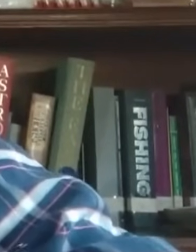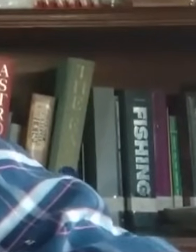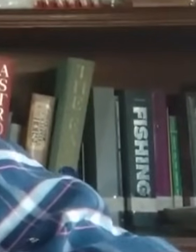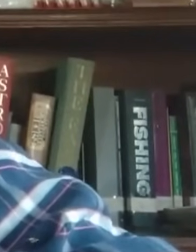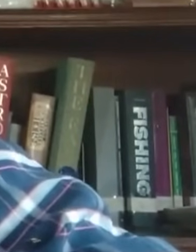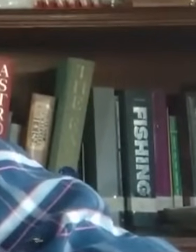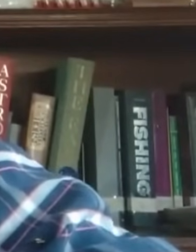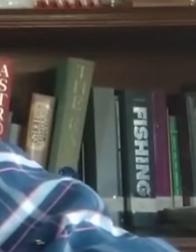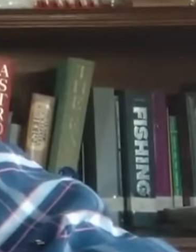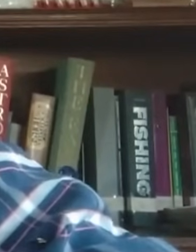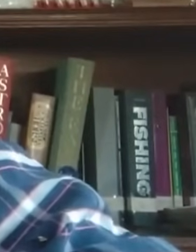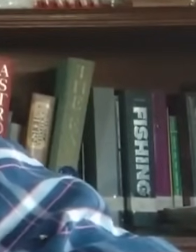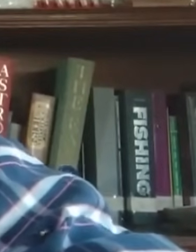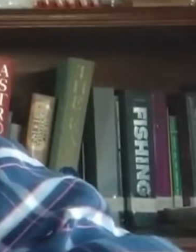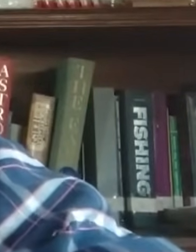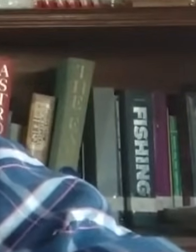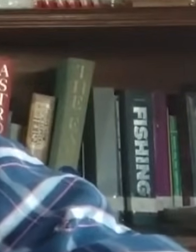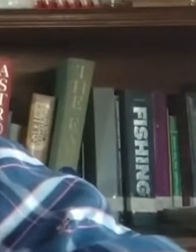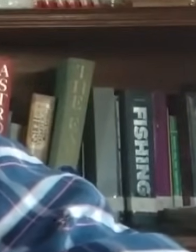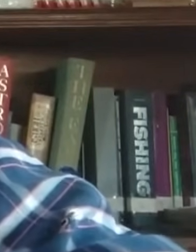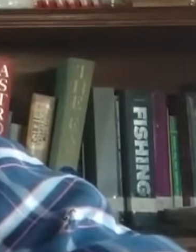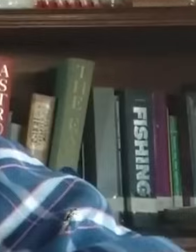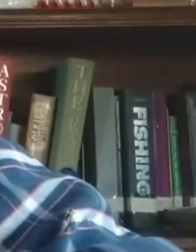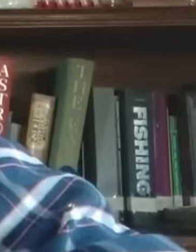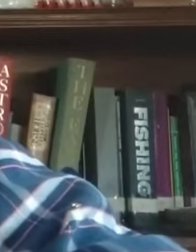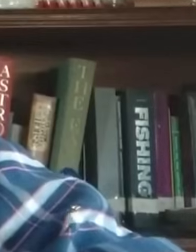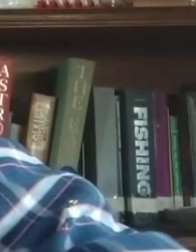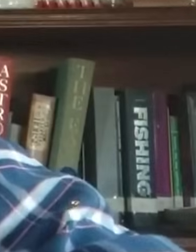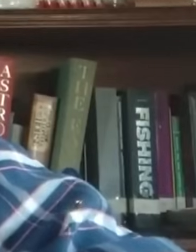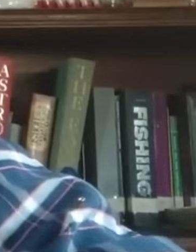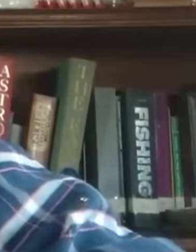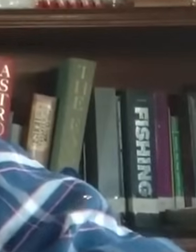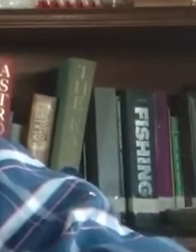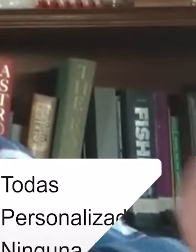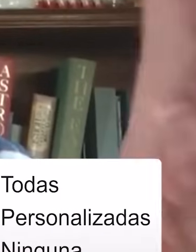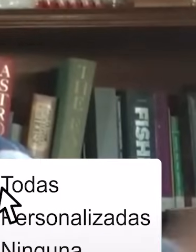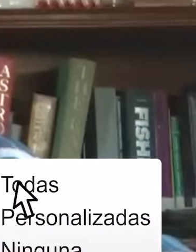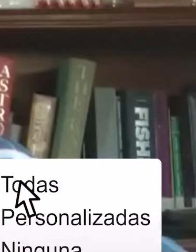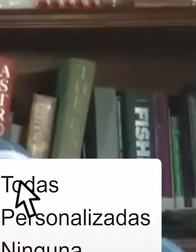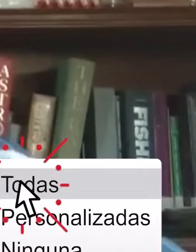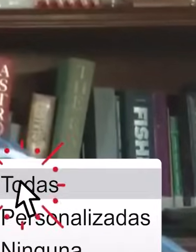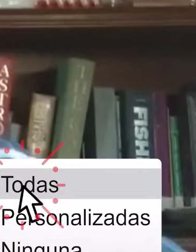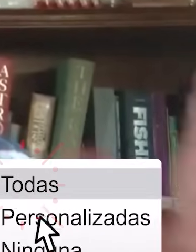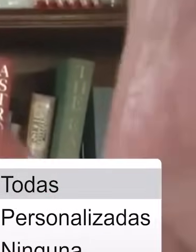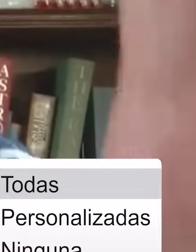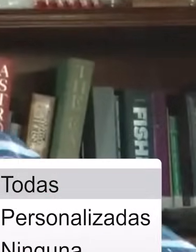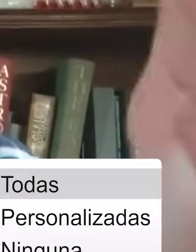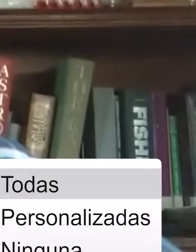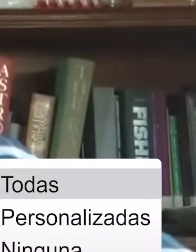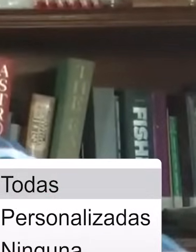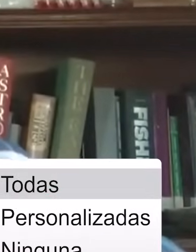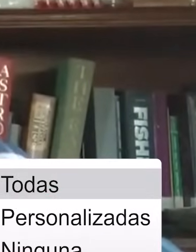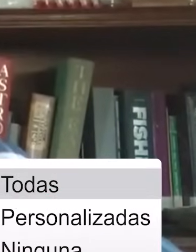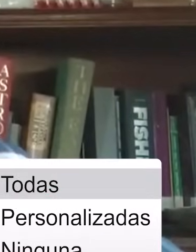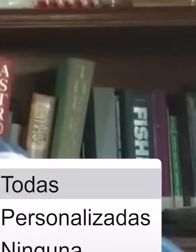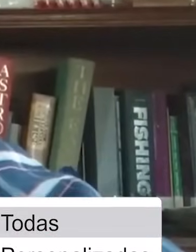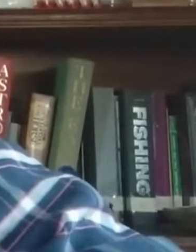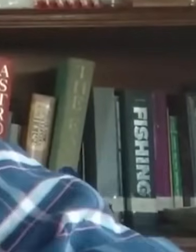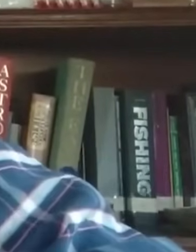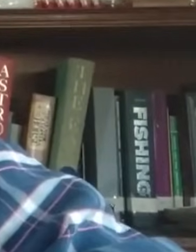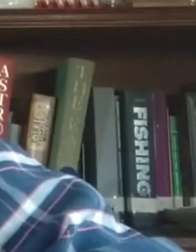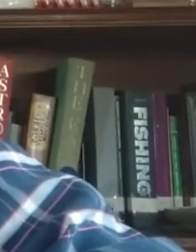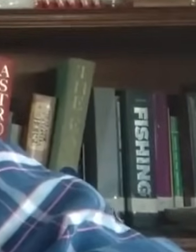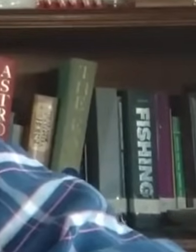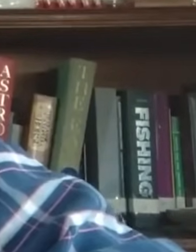para todos nosotros. Se ha configurado ya un frente amplio por México.